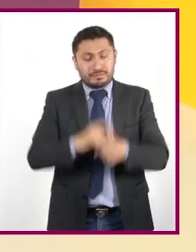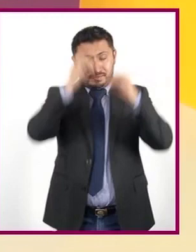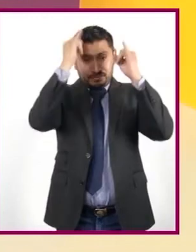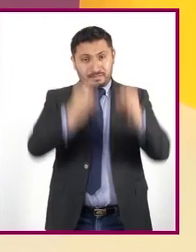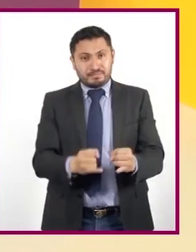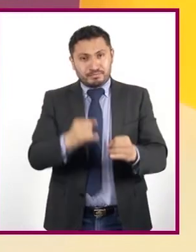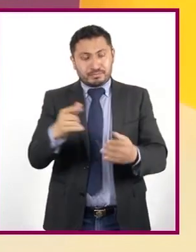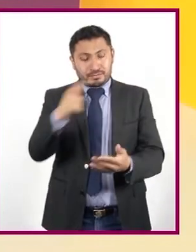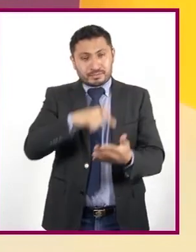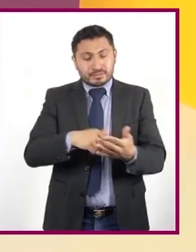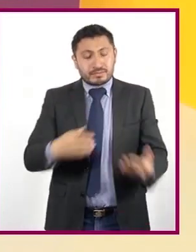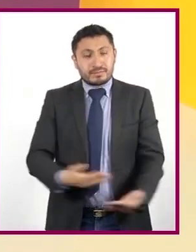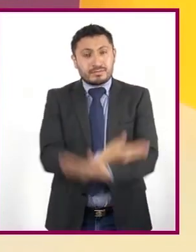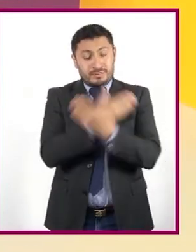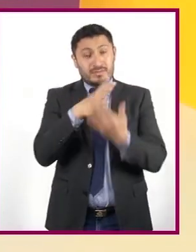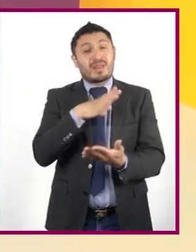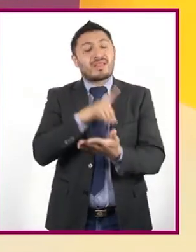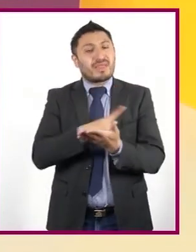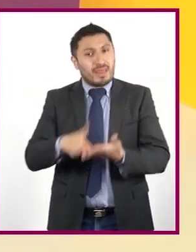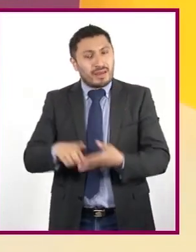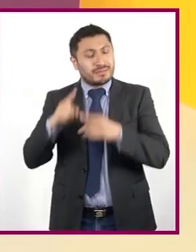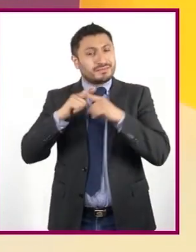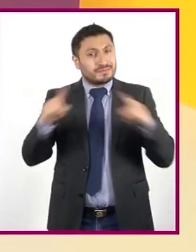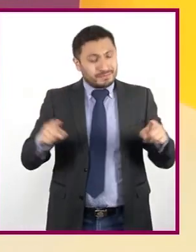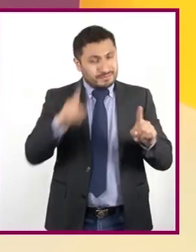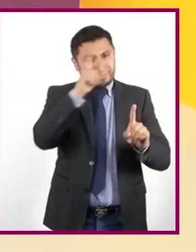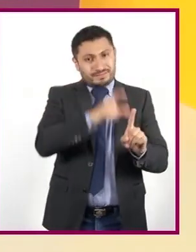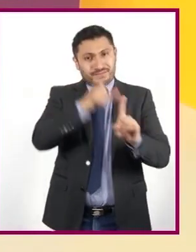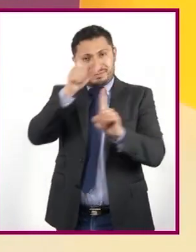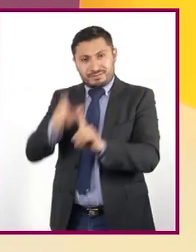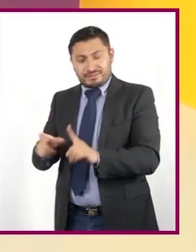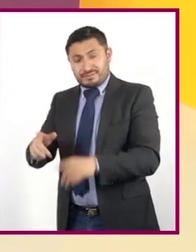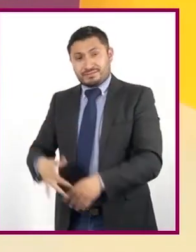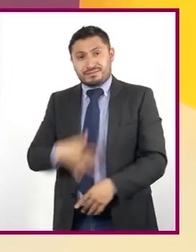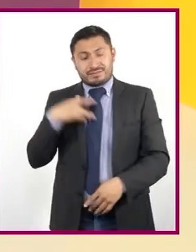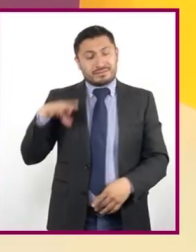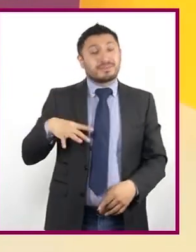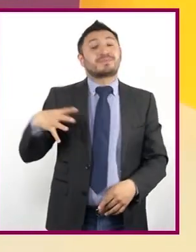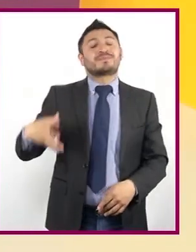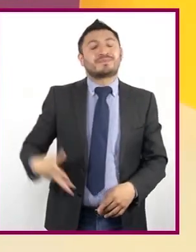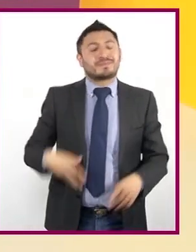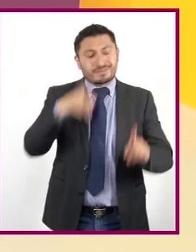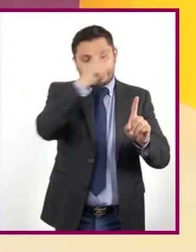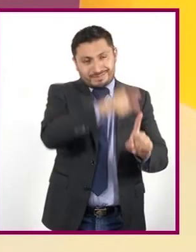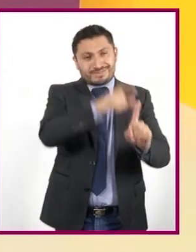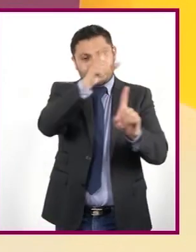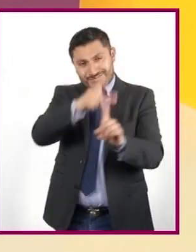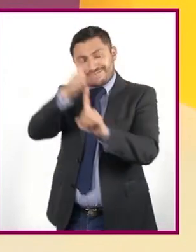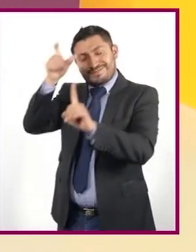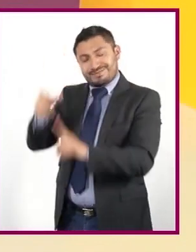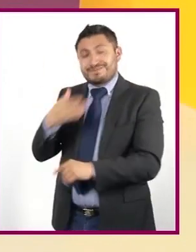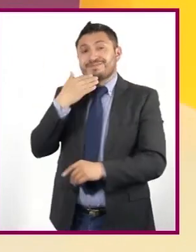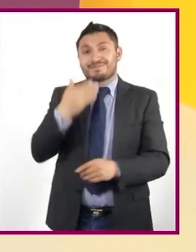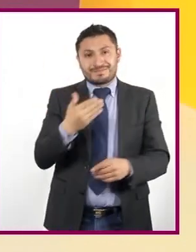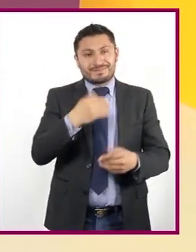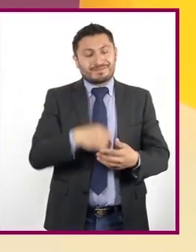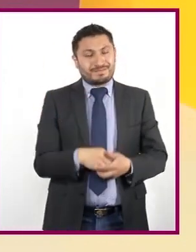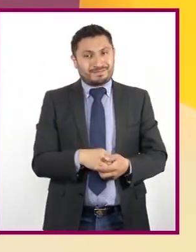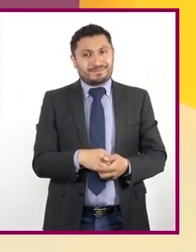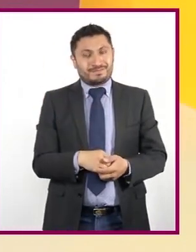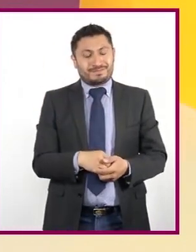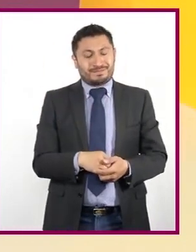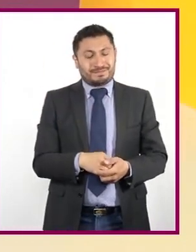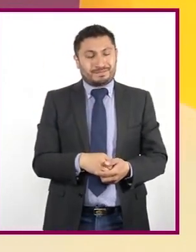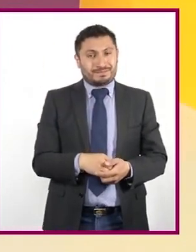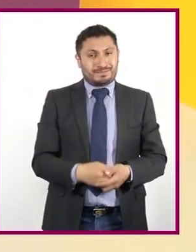porque tenemos derecho a ser diferentes, a sentirnos orgullosas y orgullosos de ser quienes somos y